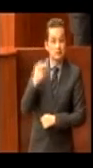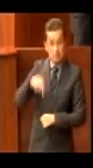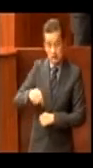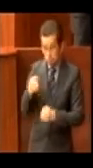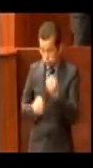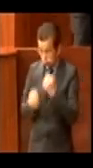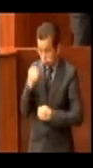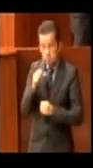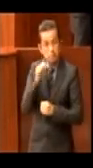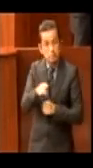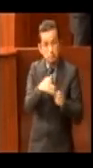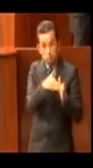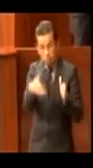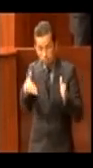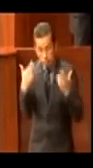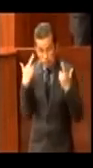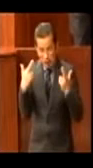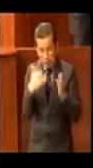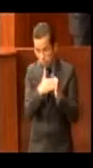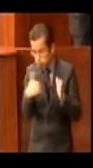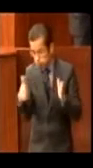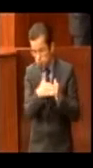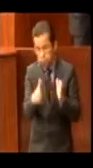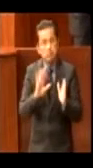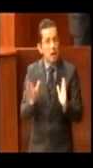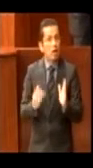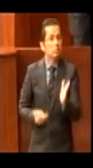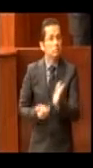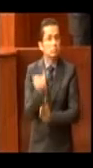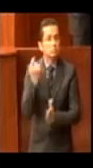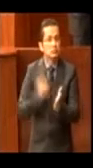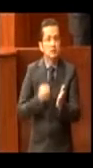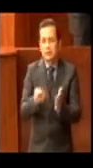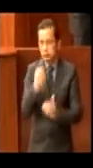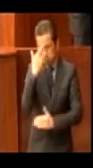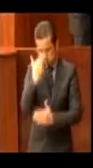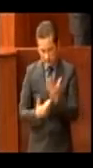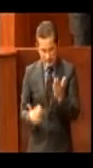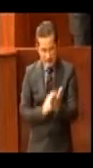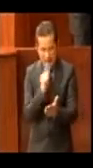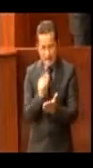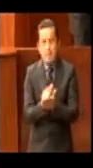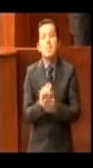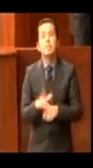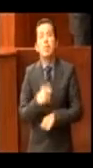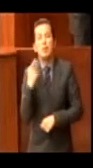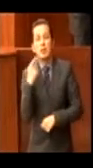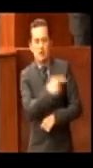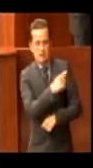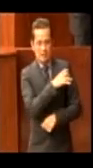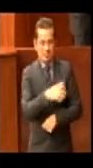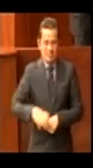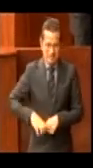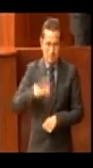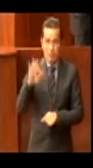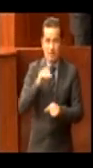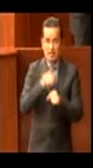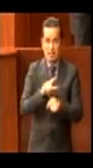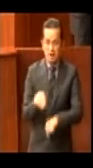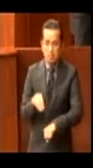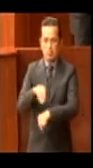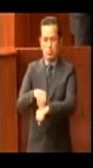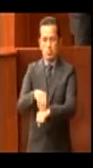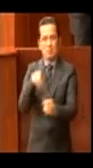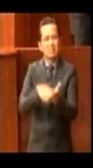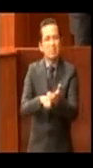concluyó que fue ilegal porque implicó la promoción de un candidato del proceso electoral federal en el tiempo de radio